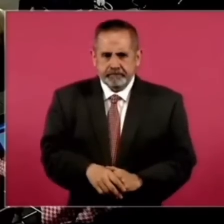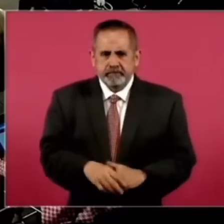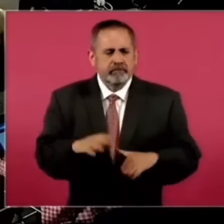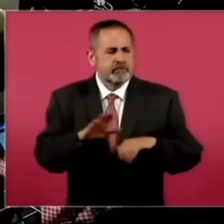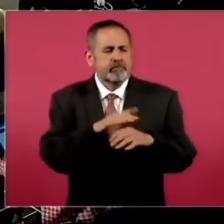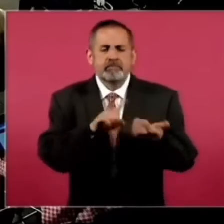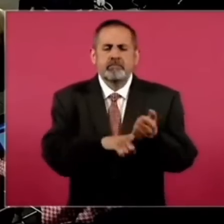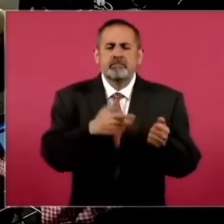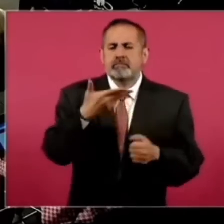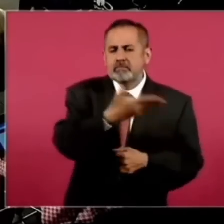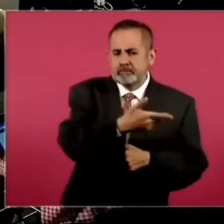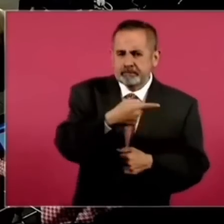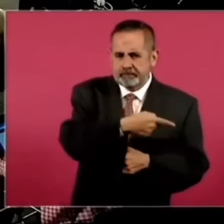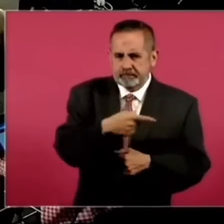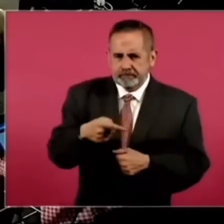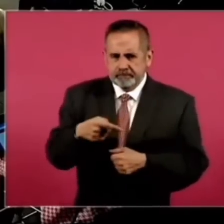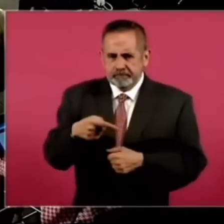fiscal. ¿por qué lo pide